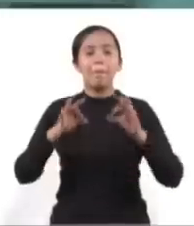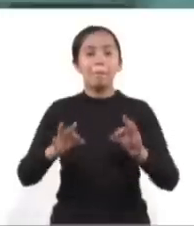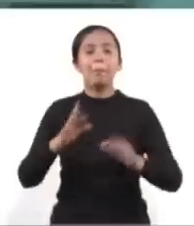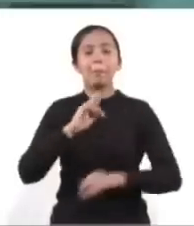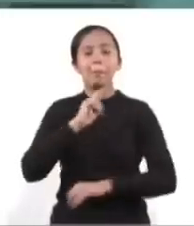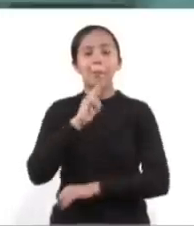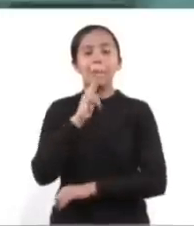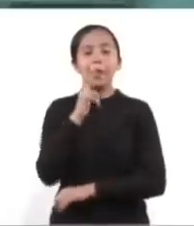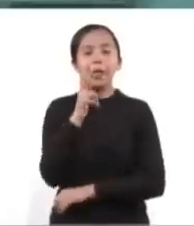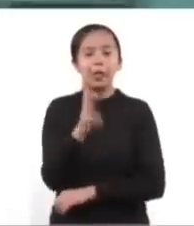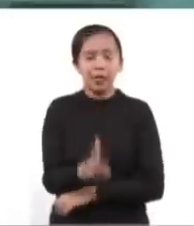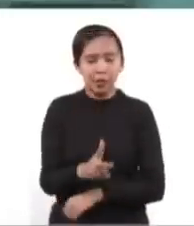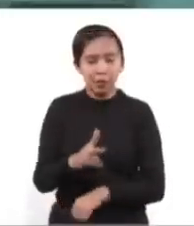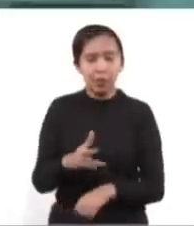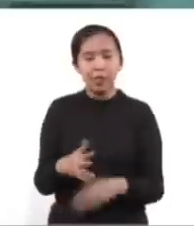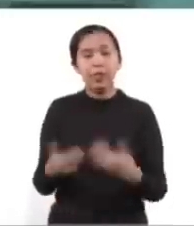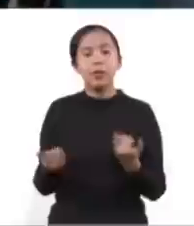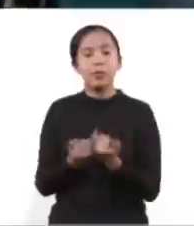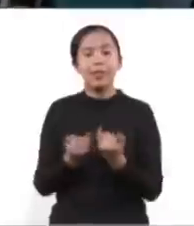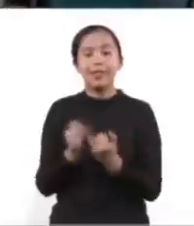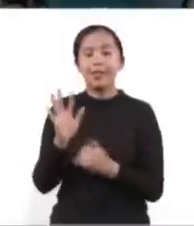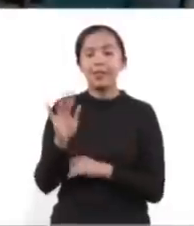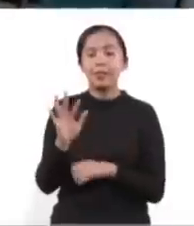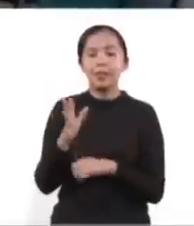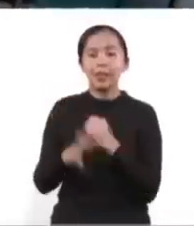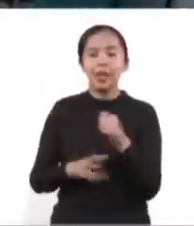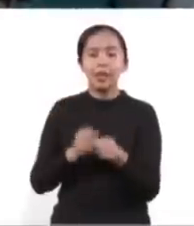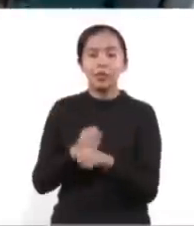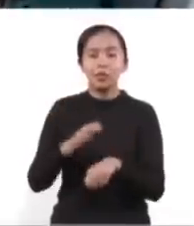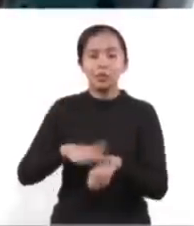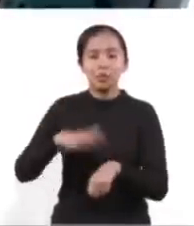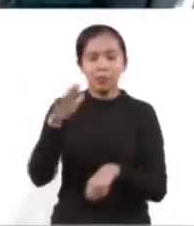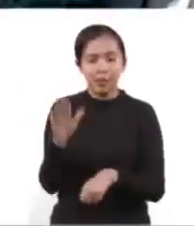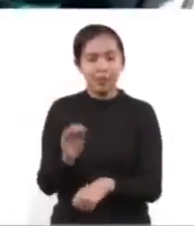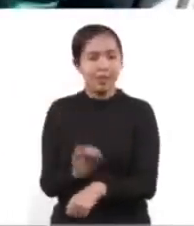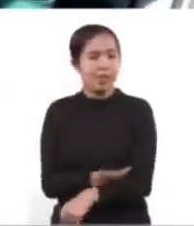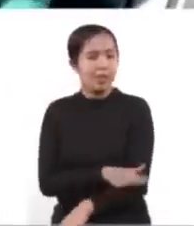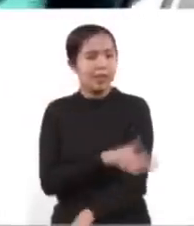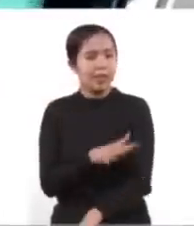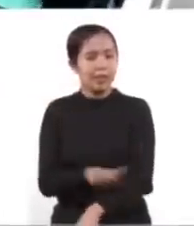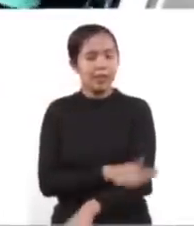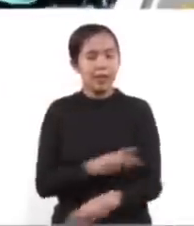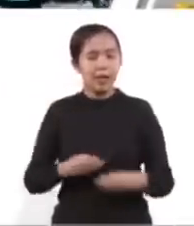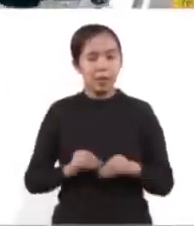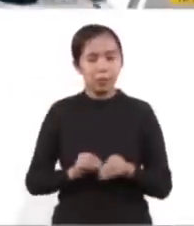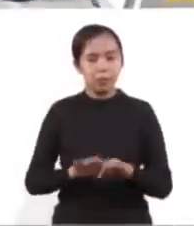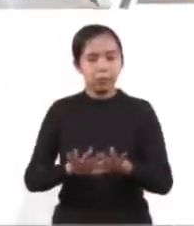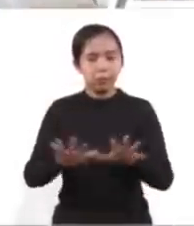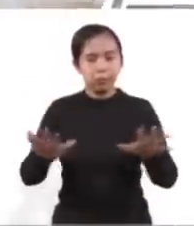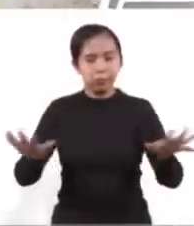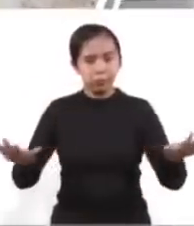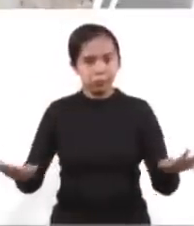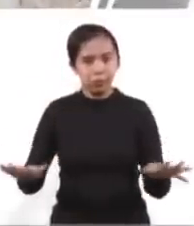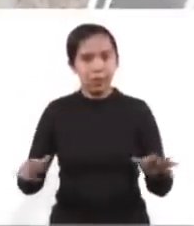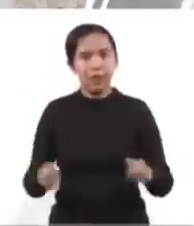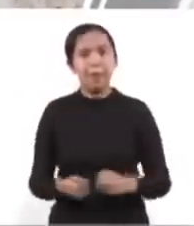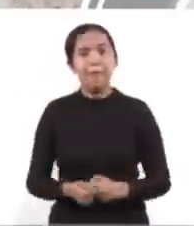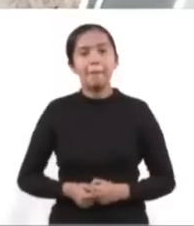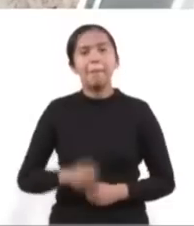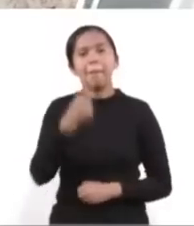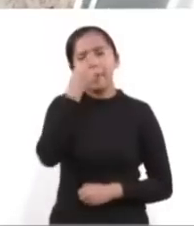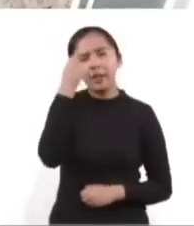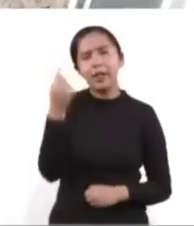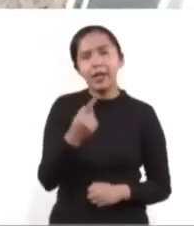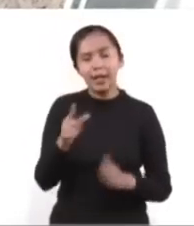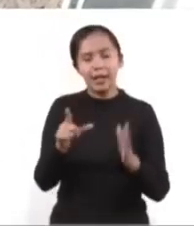y 50 años más de este suministro de energía eléctrica, transmisión y distribución